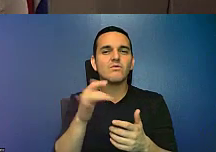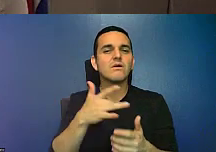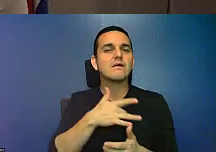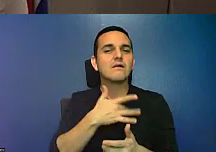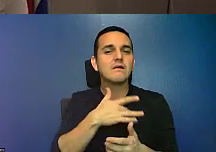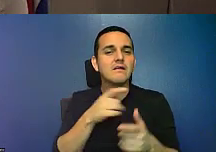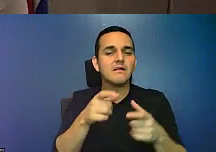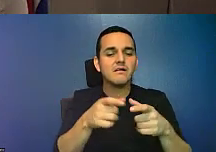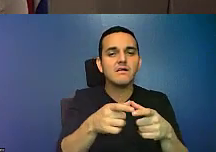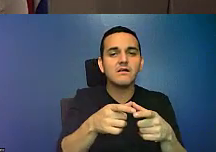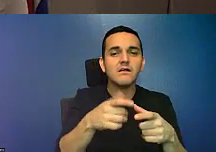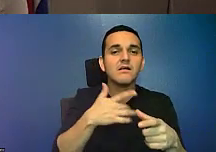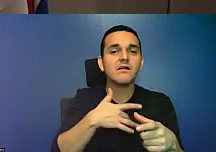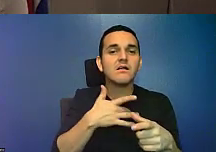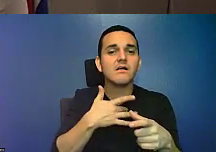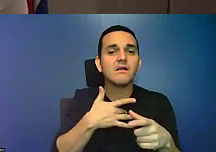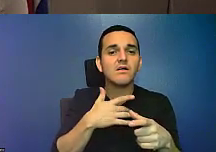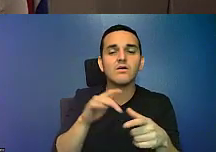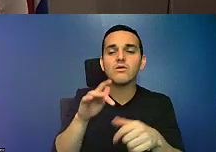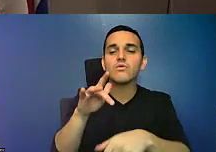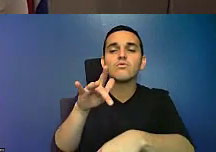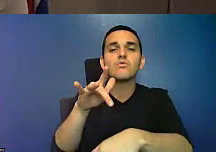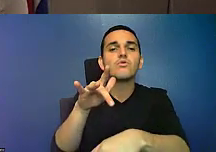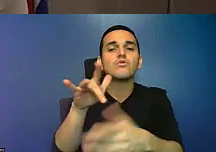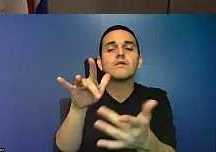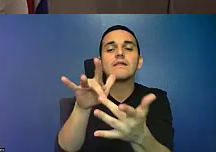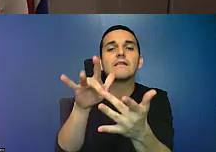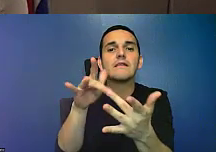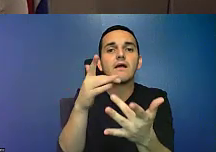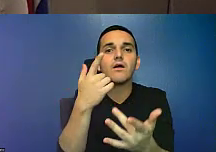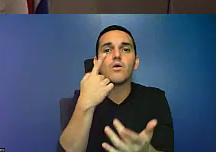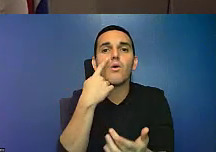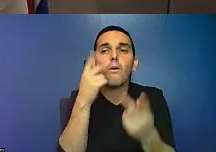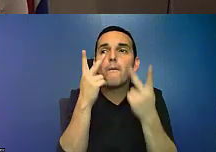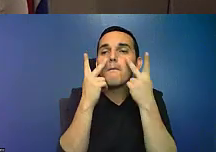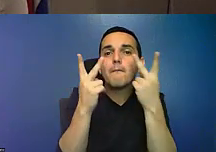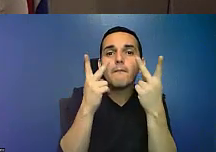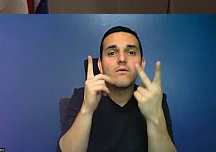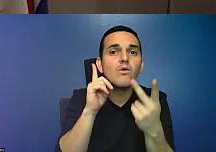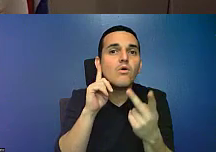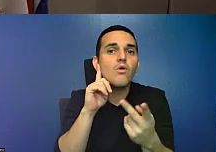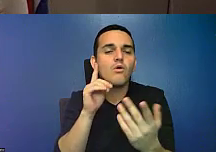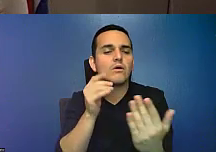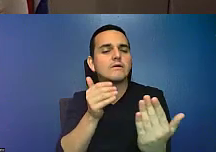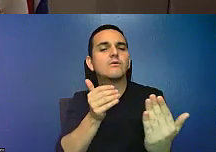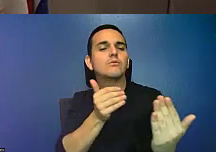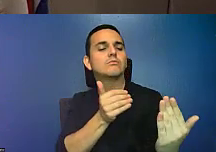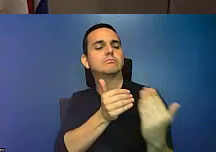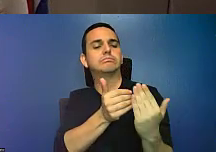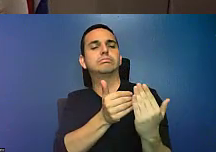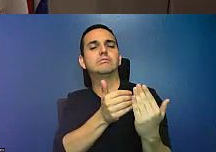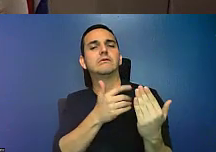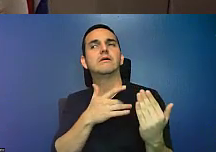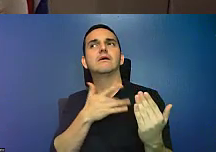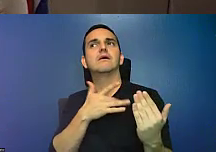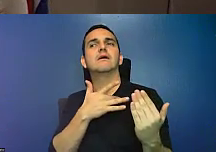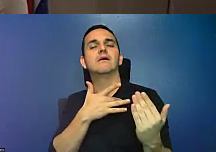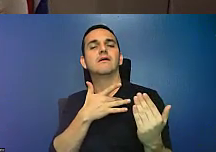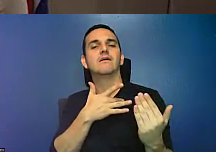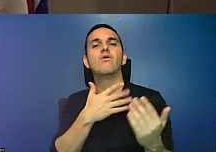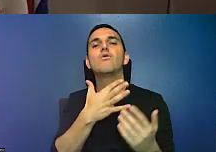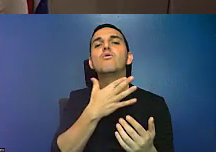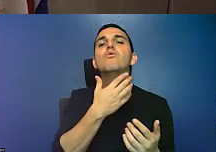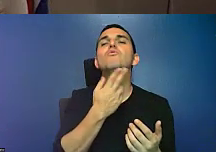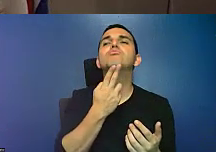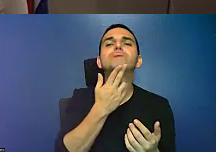encoders, sensores de entorno, tacto, visión, oído, proximidad, gusto. Entonces, a partir